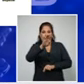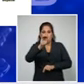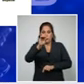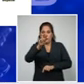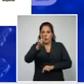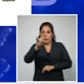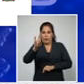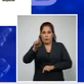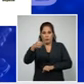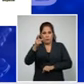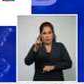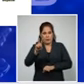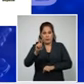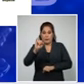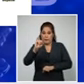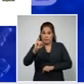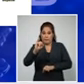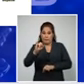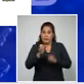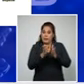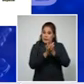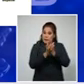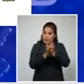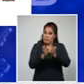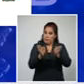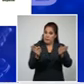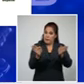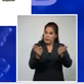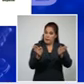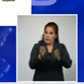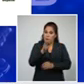492,6. San Miguel del Padrón